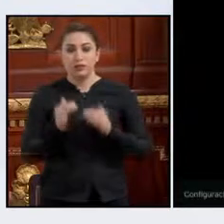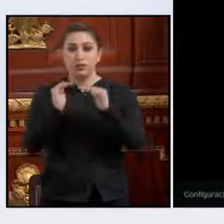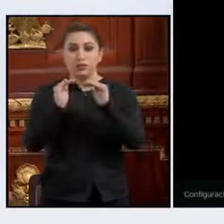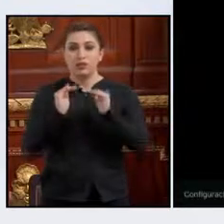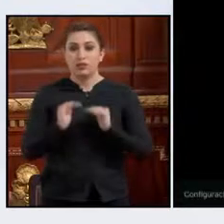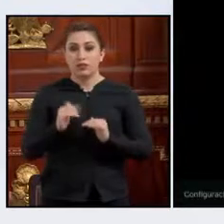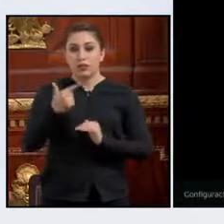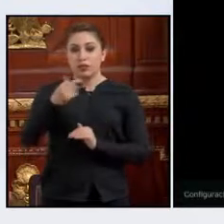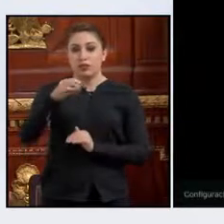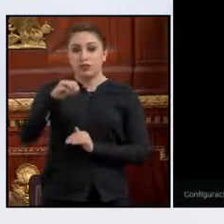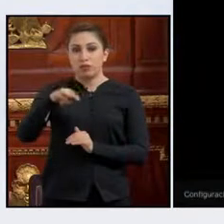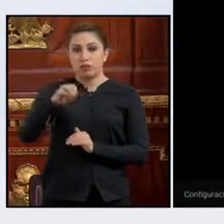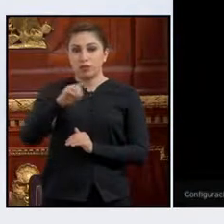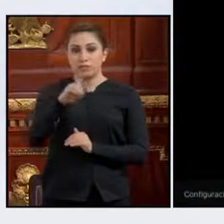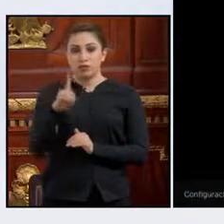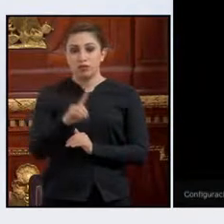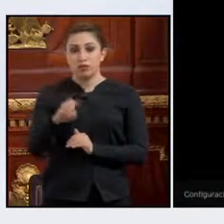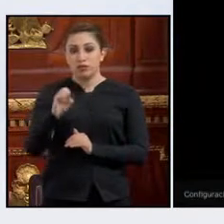Gómez Otegui Leonor.